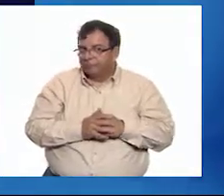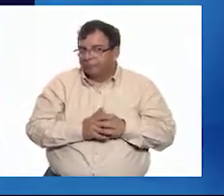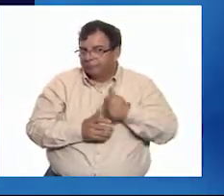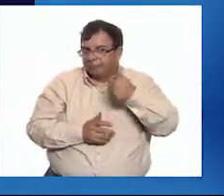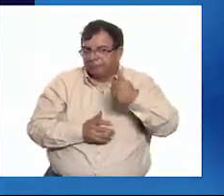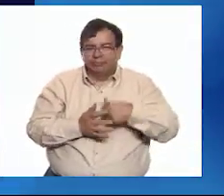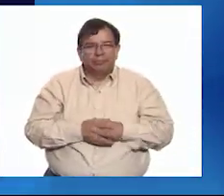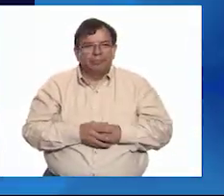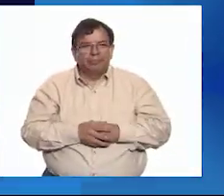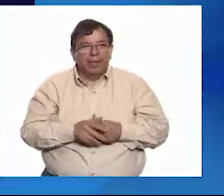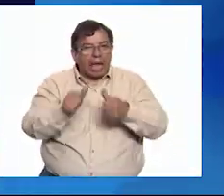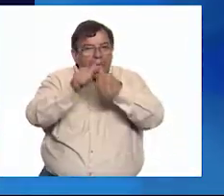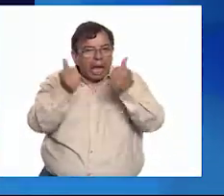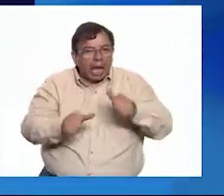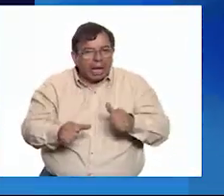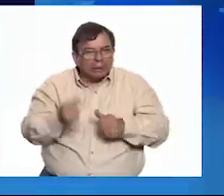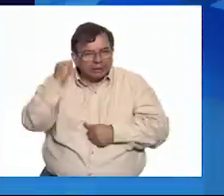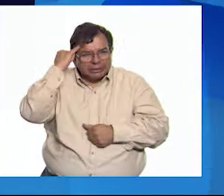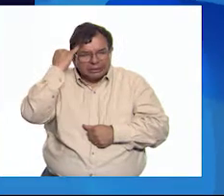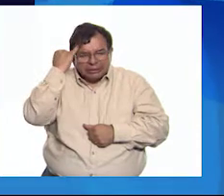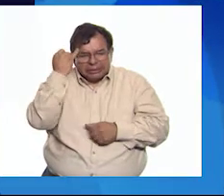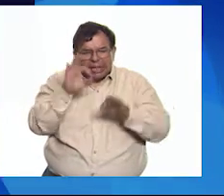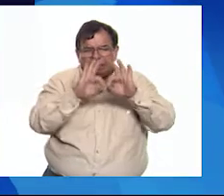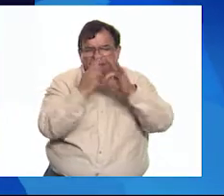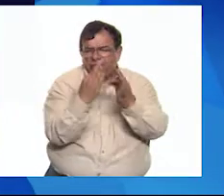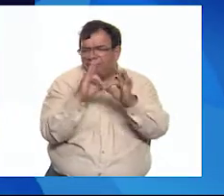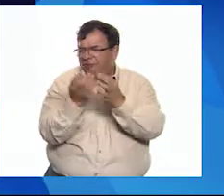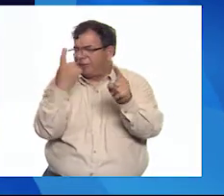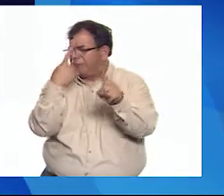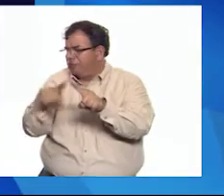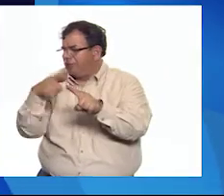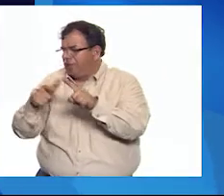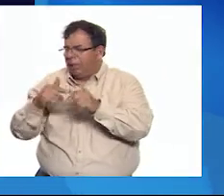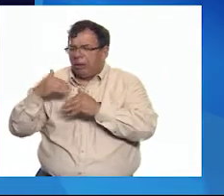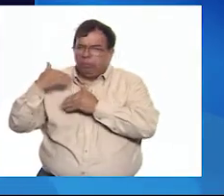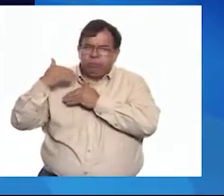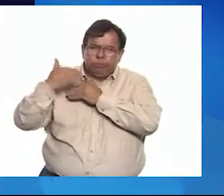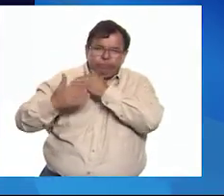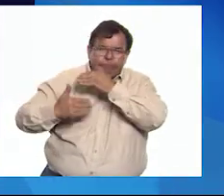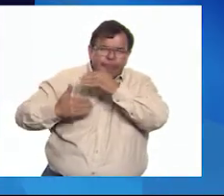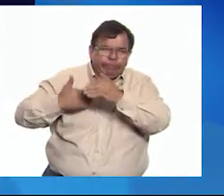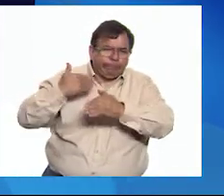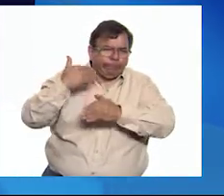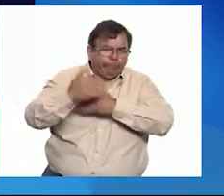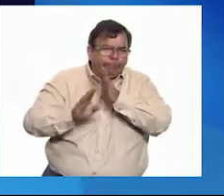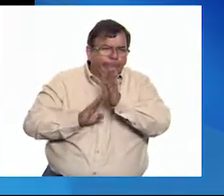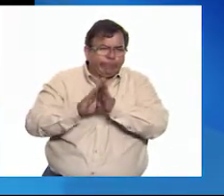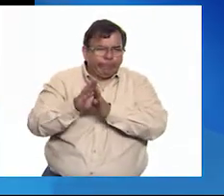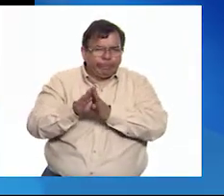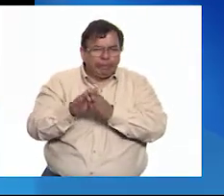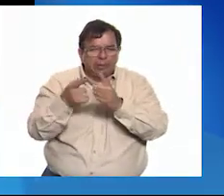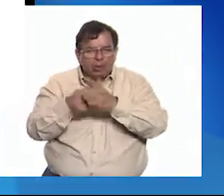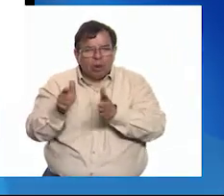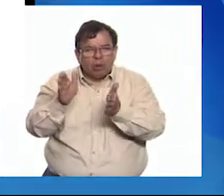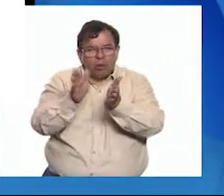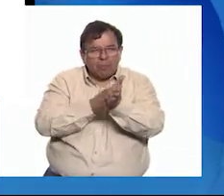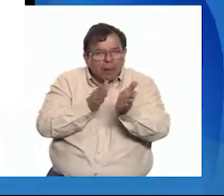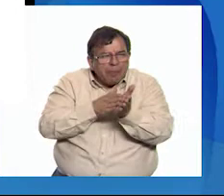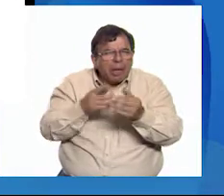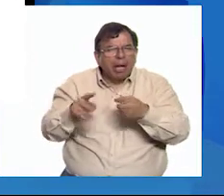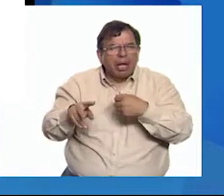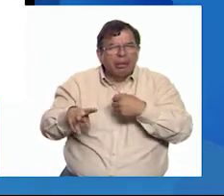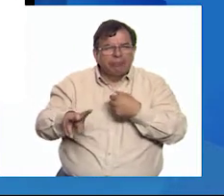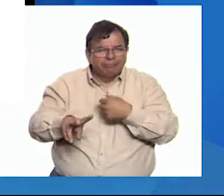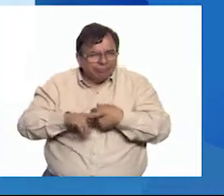El arte indígena tiene una gran variedad de técnicas y estilos que han evolucionado a través de los años, empezando con papel, vidrio